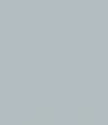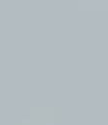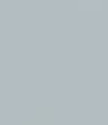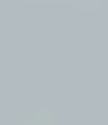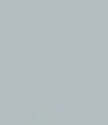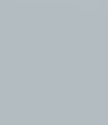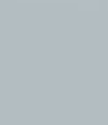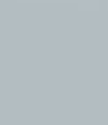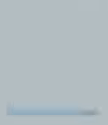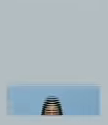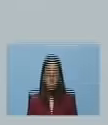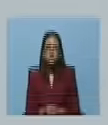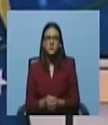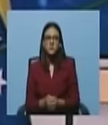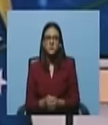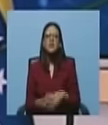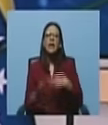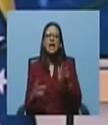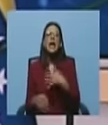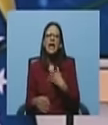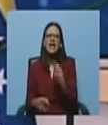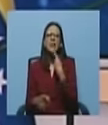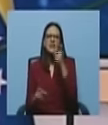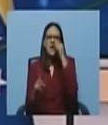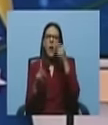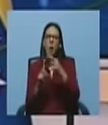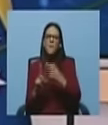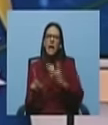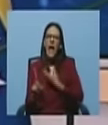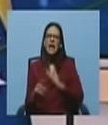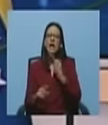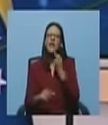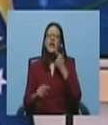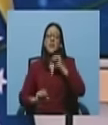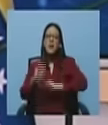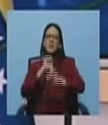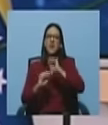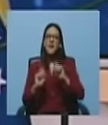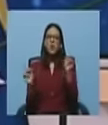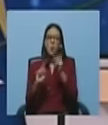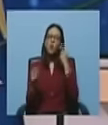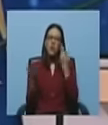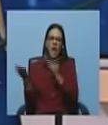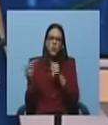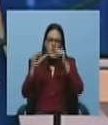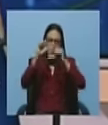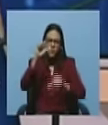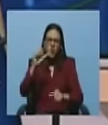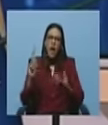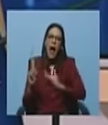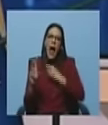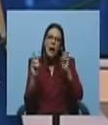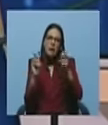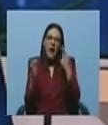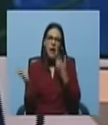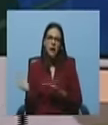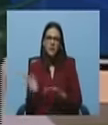Contratada por la alcaldía. ¿Qué tiene que decir el señor alcalde en su defensa? Vamos a escuchar al señor alcalde.